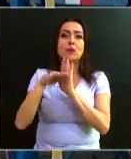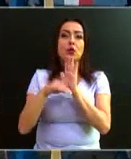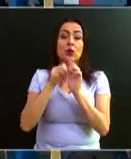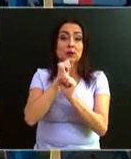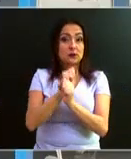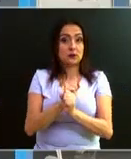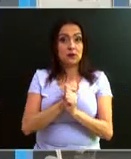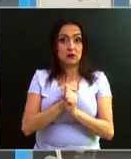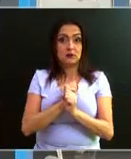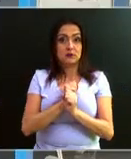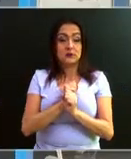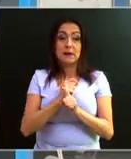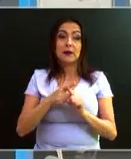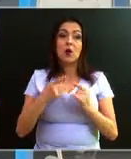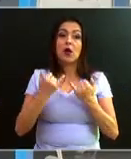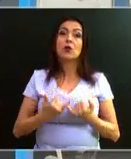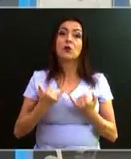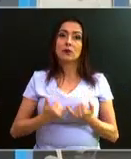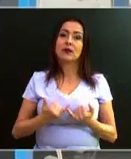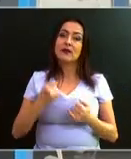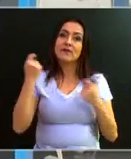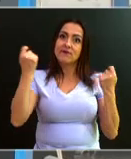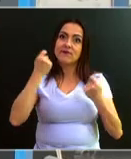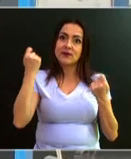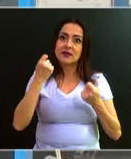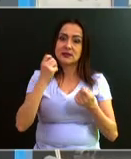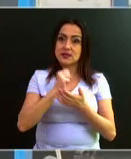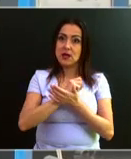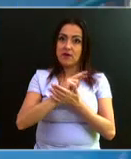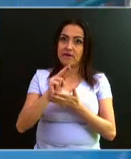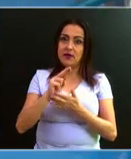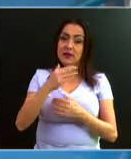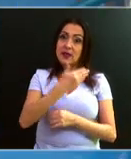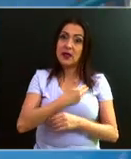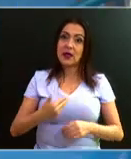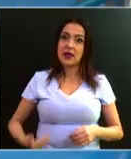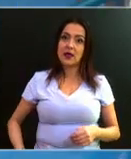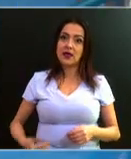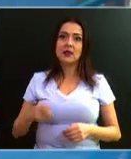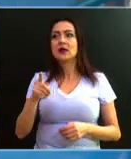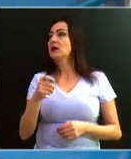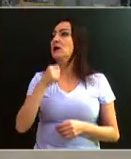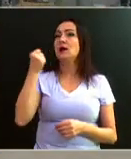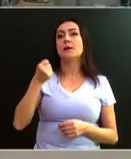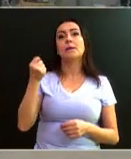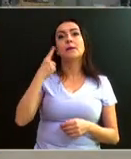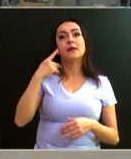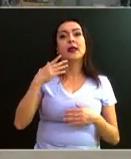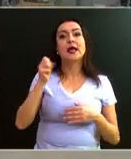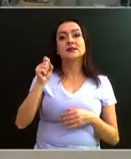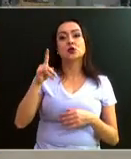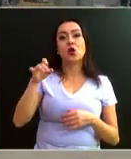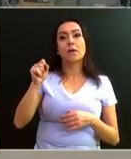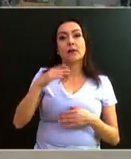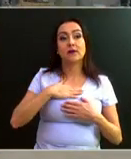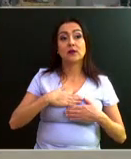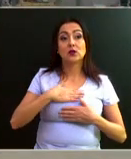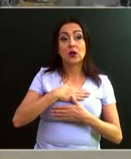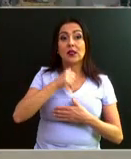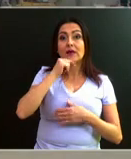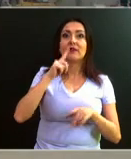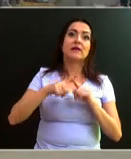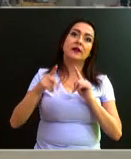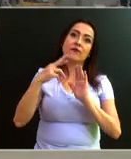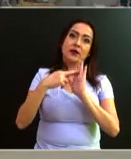seguridad. Actualmente, en las fiestas patronales de San Rafael de Heredia, está la empresa Stop Diversiones, quien tuvo que pasar una serie